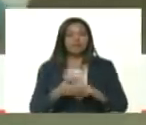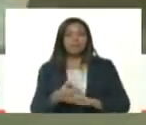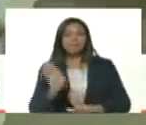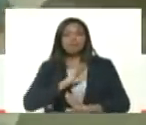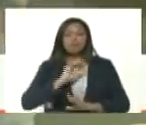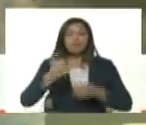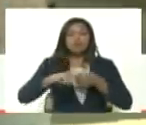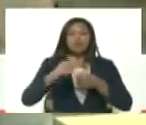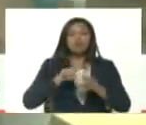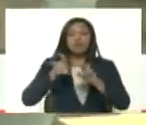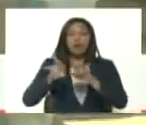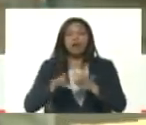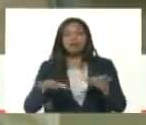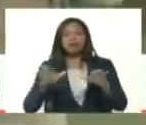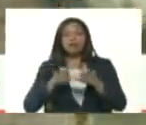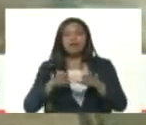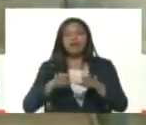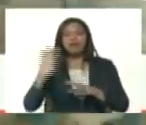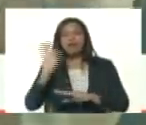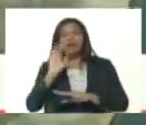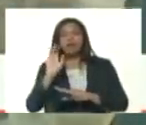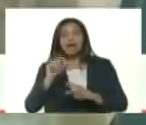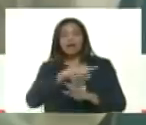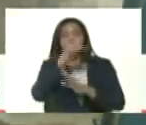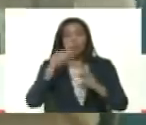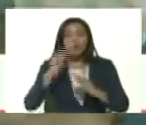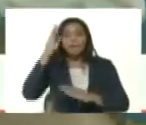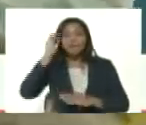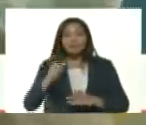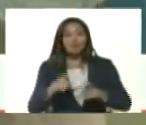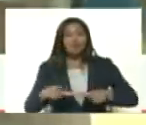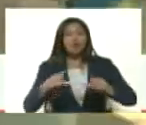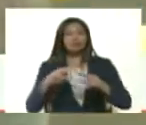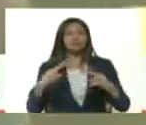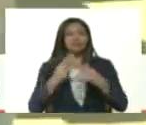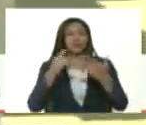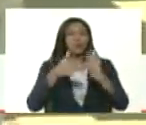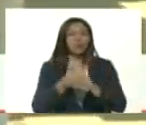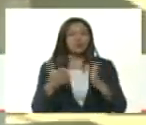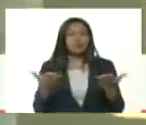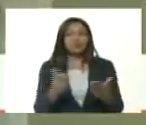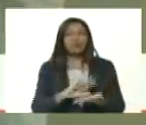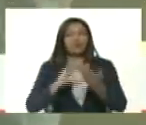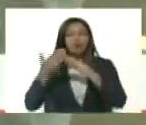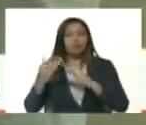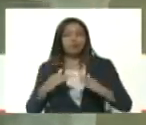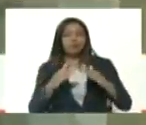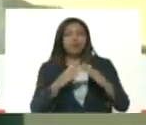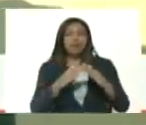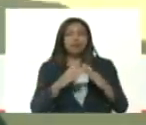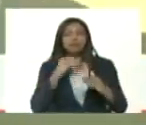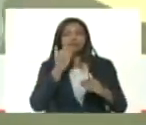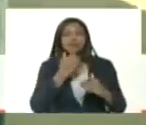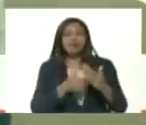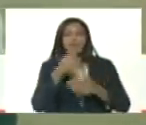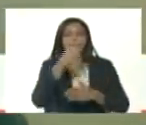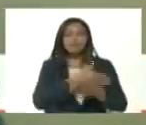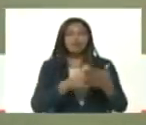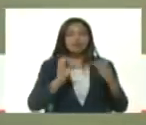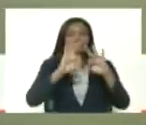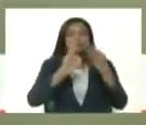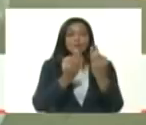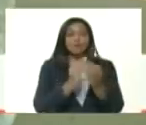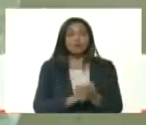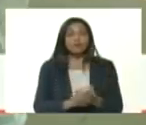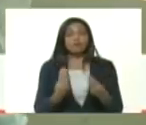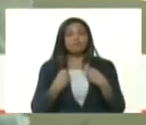lo que es para Caracas la Redoma de Petare. Es el espacio en el que se encuentran las comunidades del oeste de Maracaibo, más de 1 millón de familias